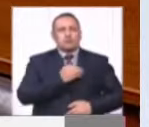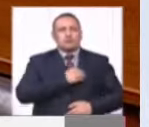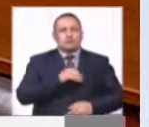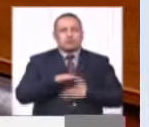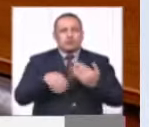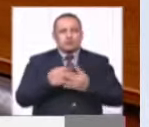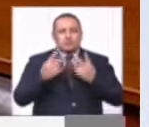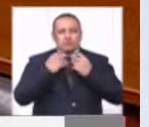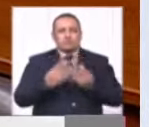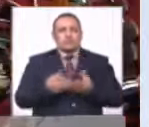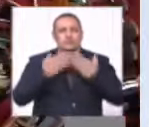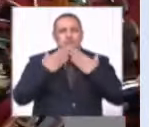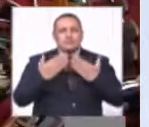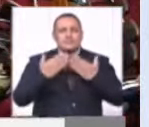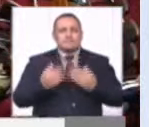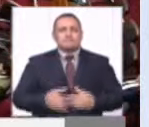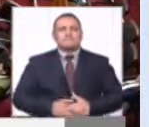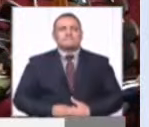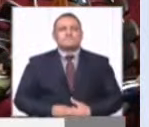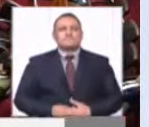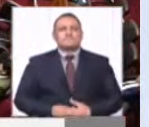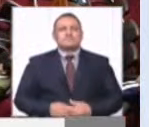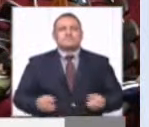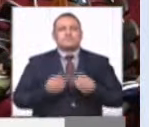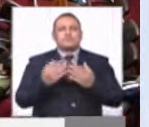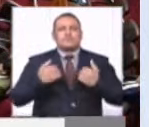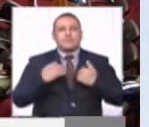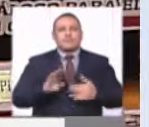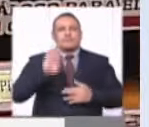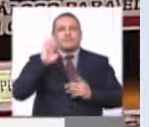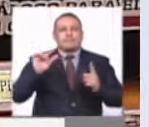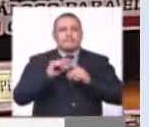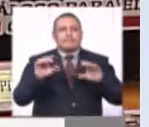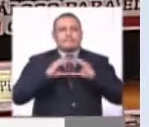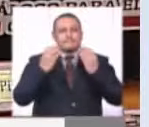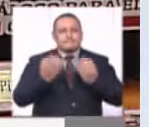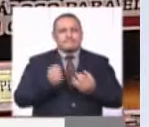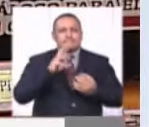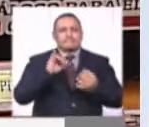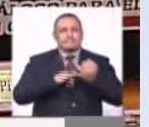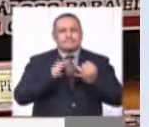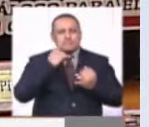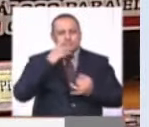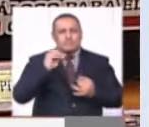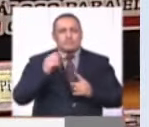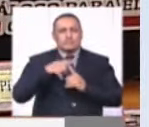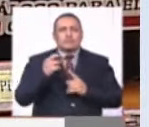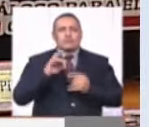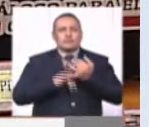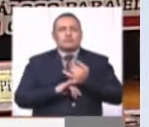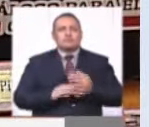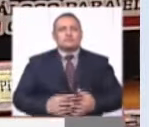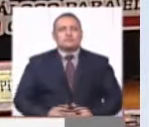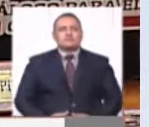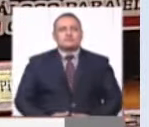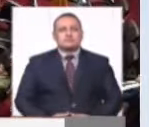sucedido. Muchas gracias, señor presidente. Gracias, congresista. Tiene el uso de la palabra la congresista Rocío Torres por 2 minutos.